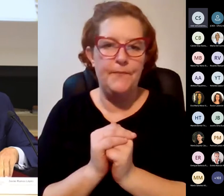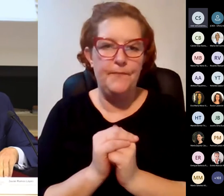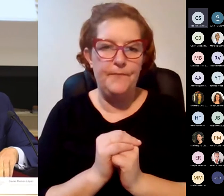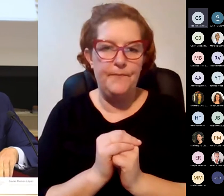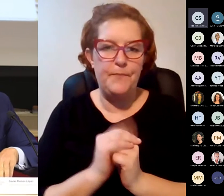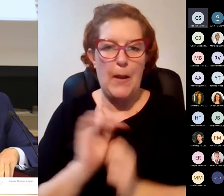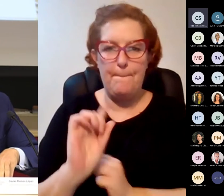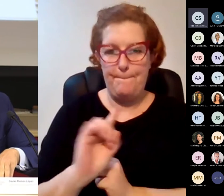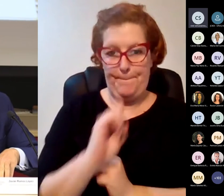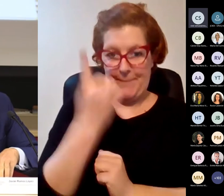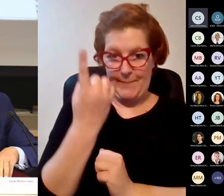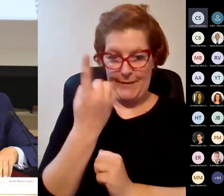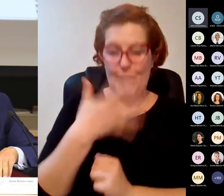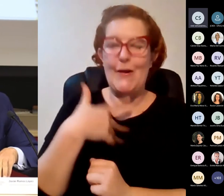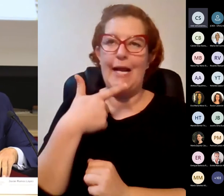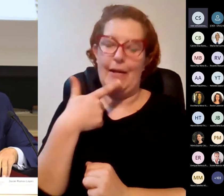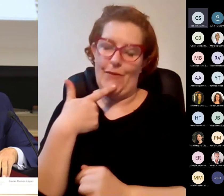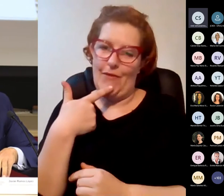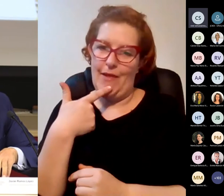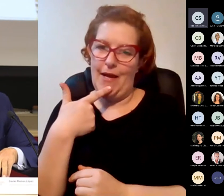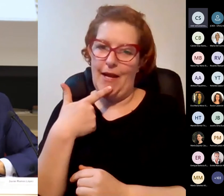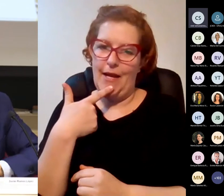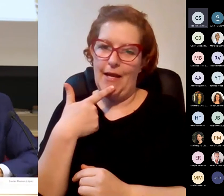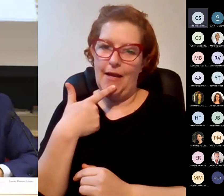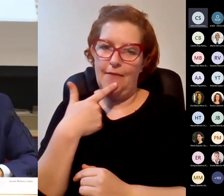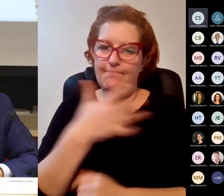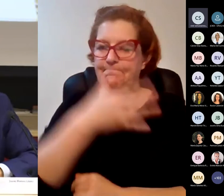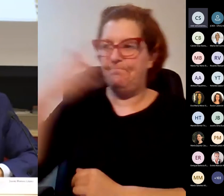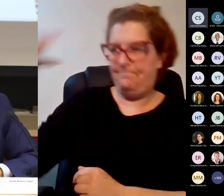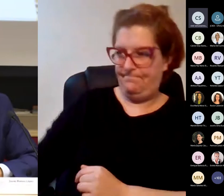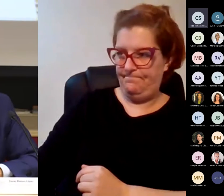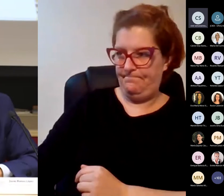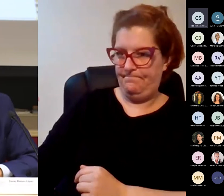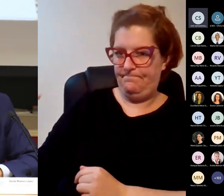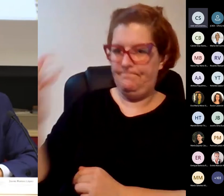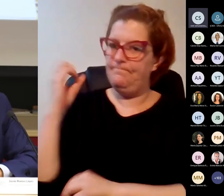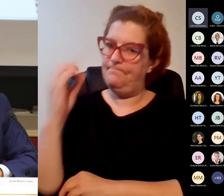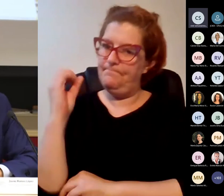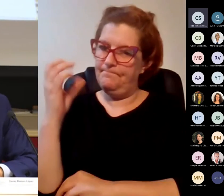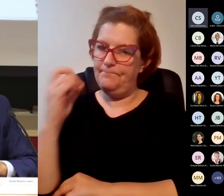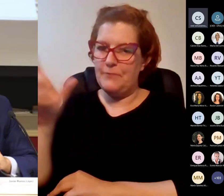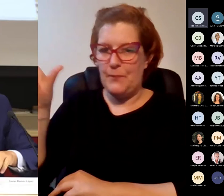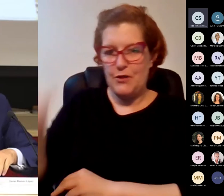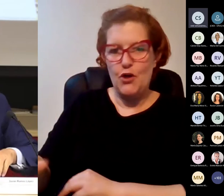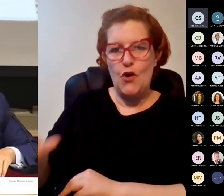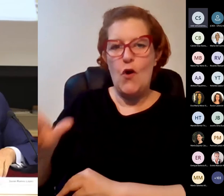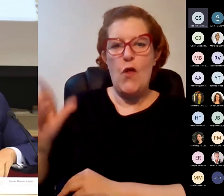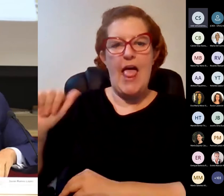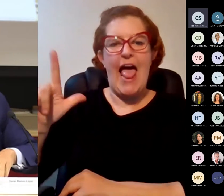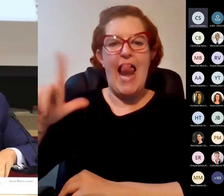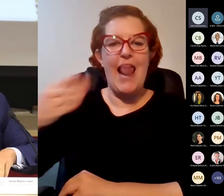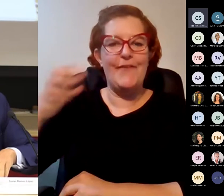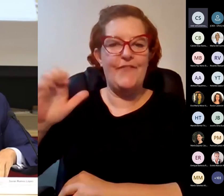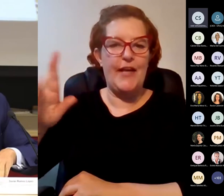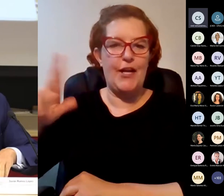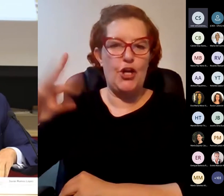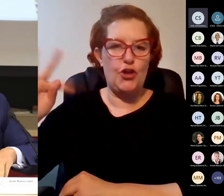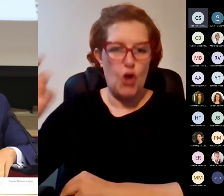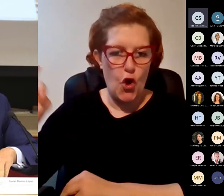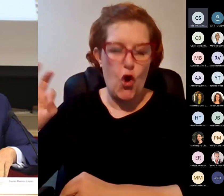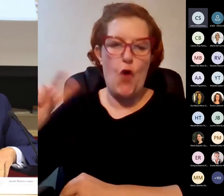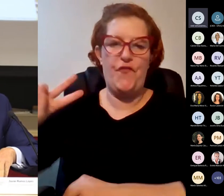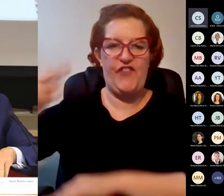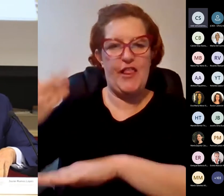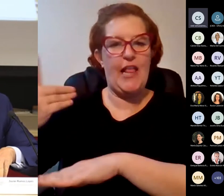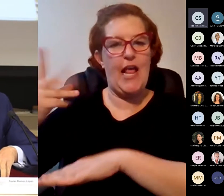en primer lugar me gustaría darle la palabra a profesor alberto sánchez campos vicerrector de transformación